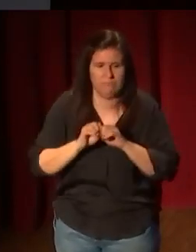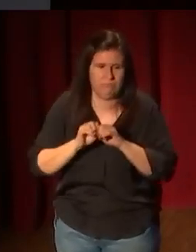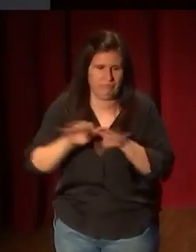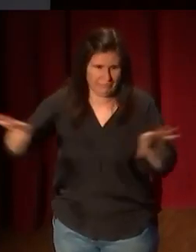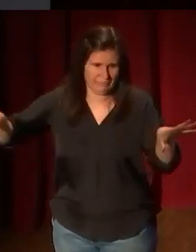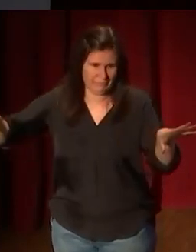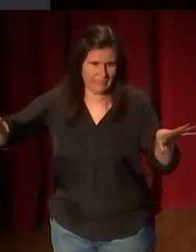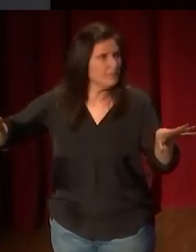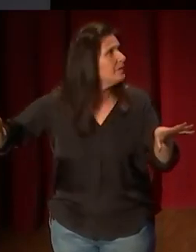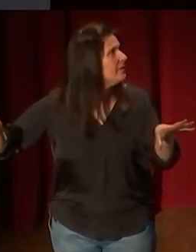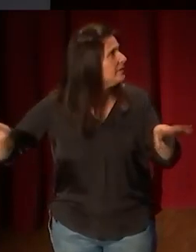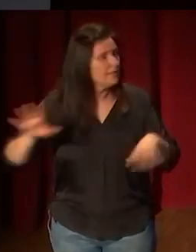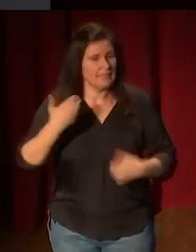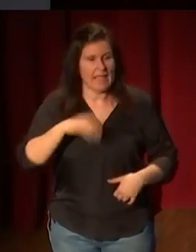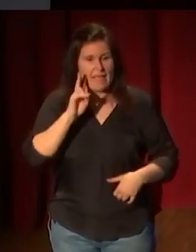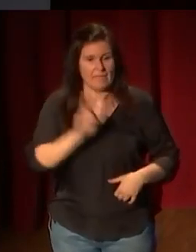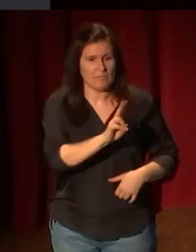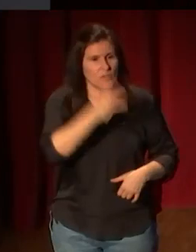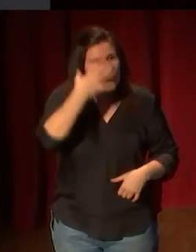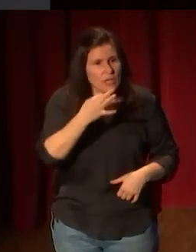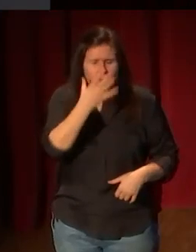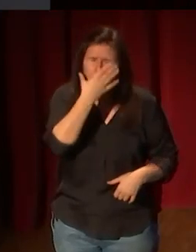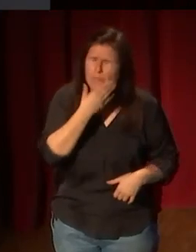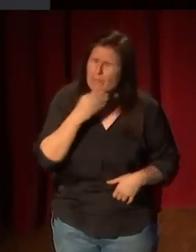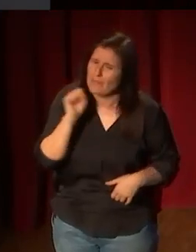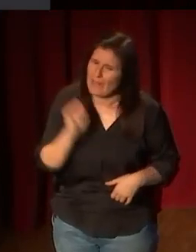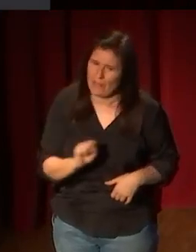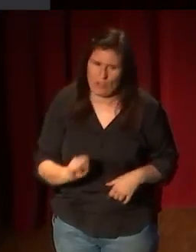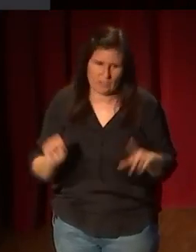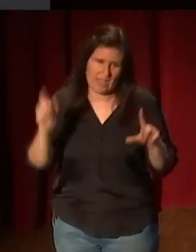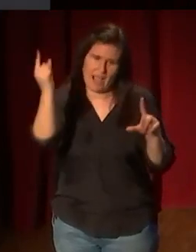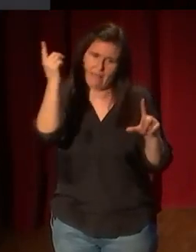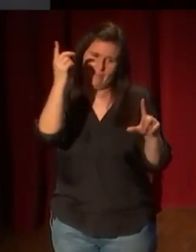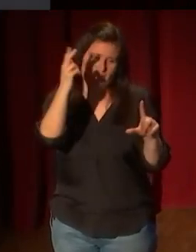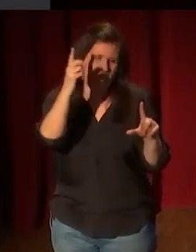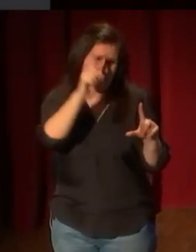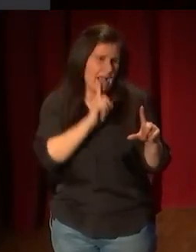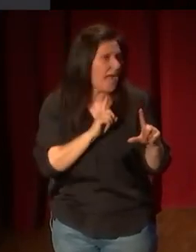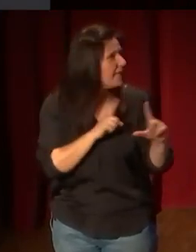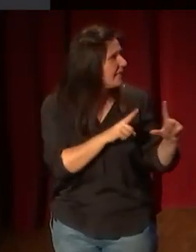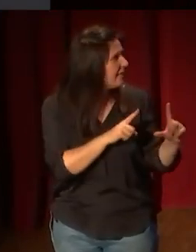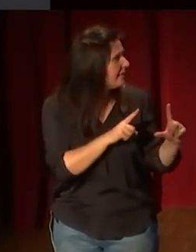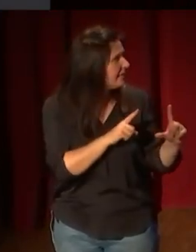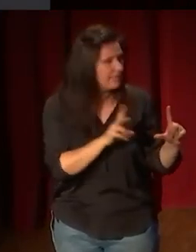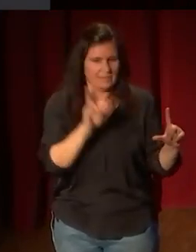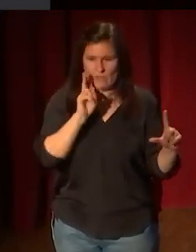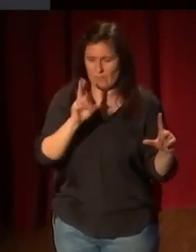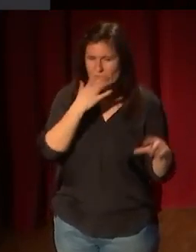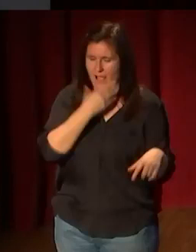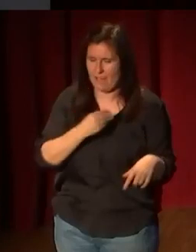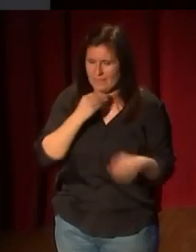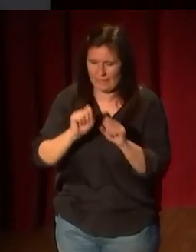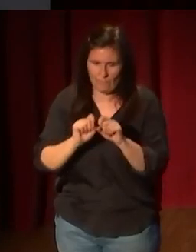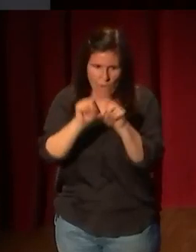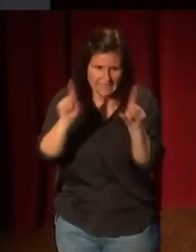de quien vemos aquí una creo yo que preciosísima imagen que nos permite ver la belleza de estas